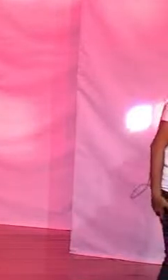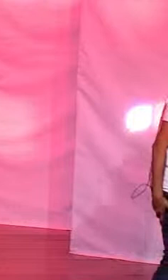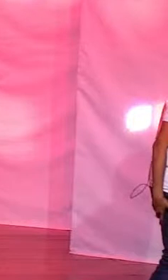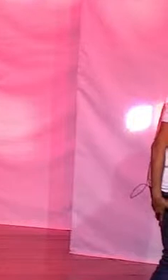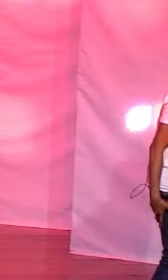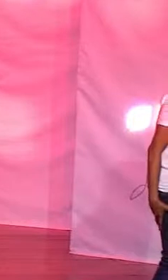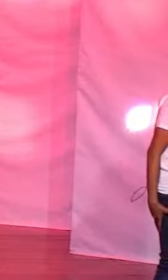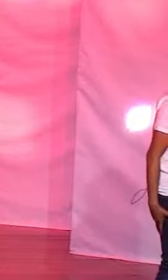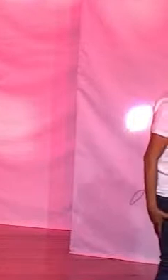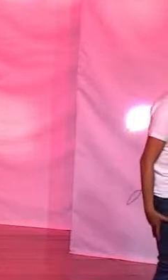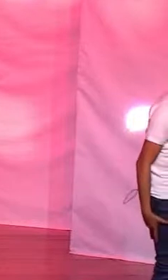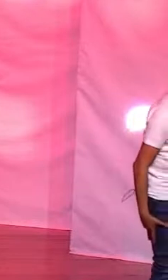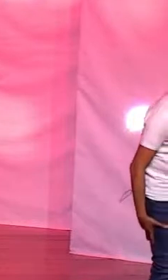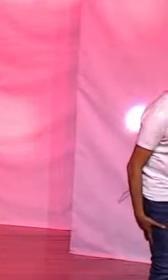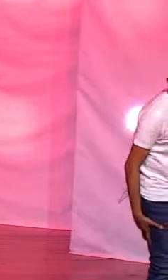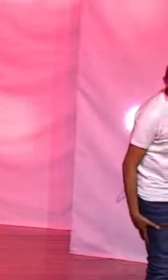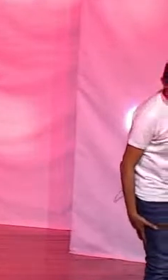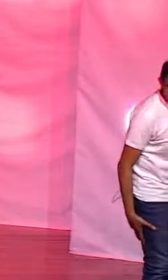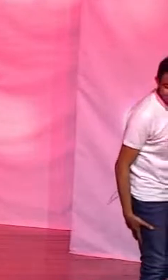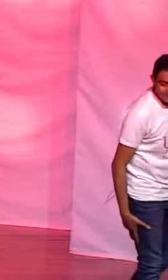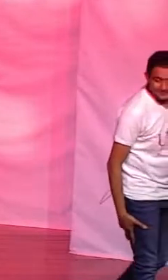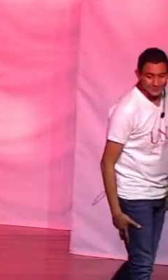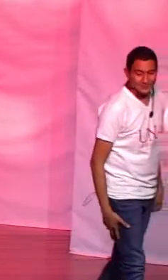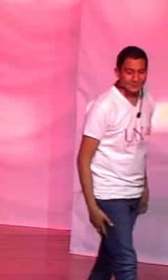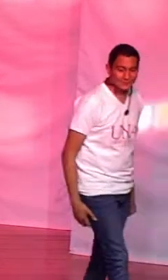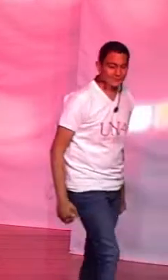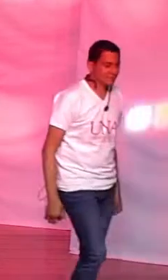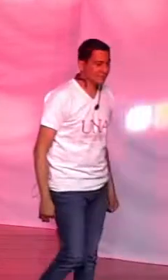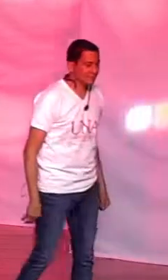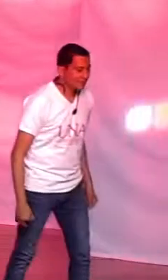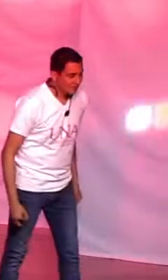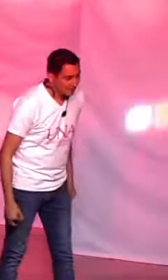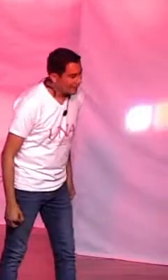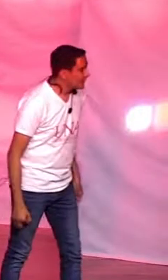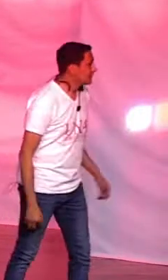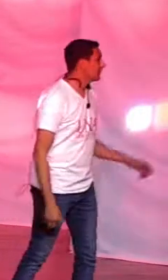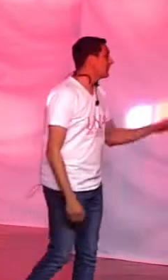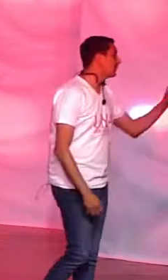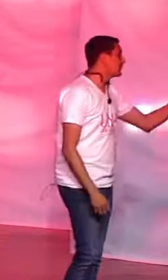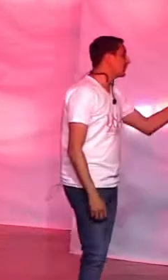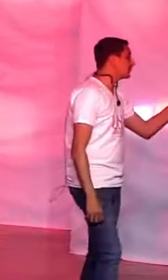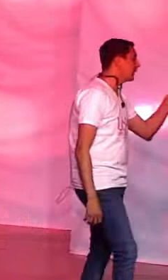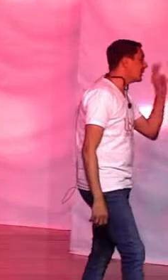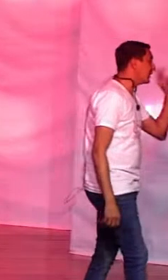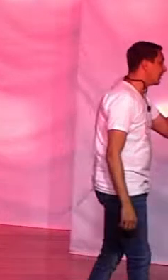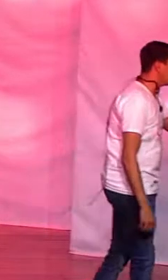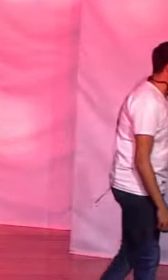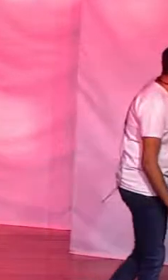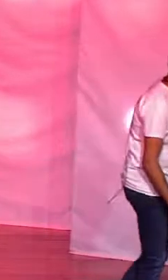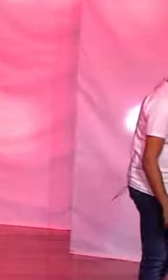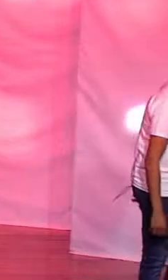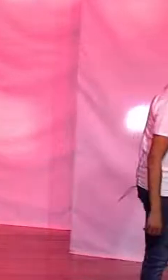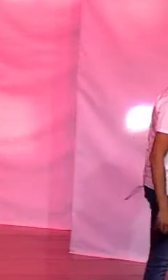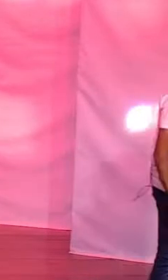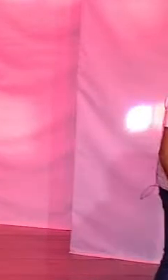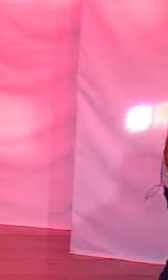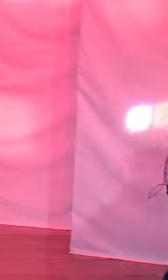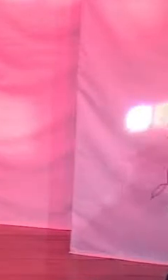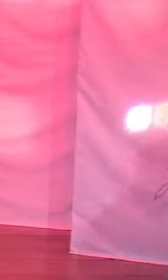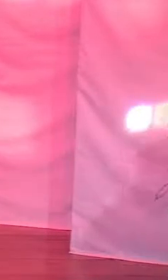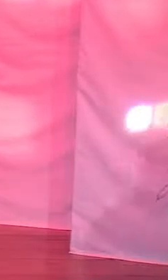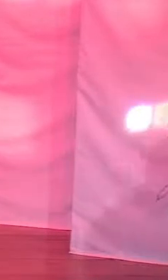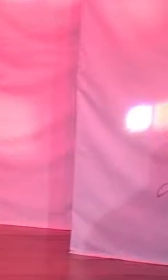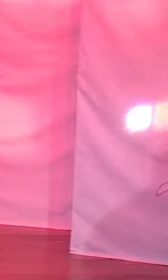destacados apoyan para el estudio y repaso de los contenidos vistos en cursos de alta exigencia académica. Para